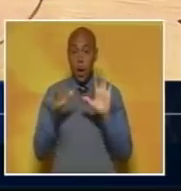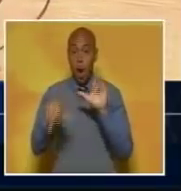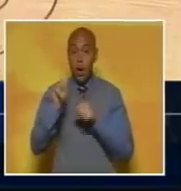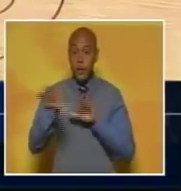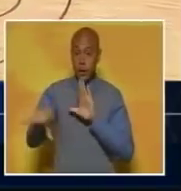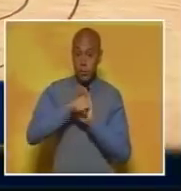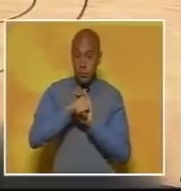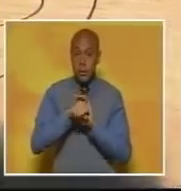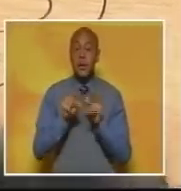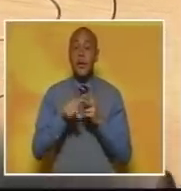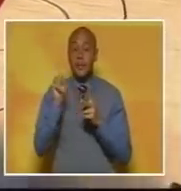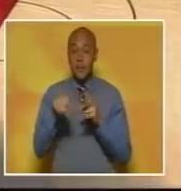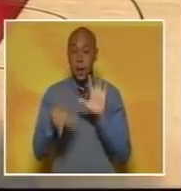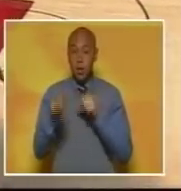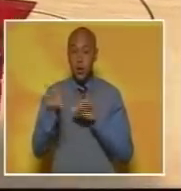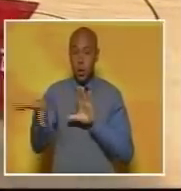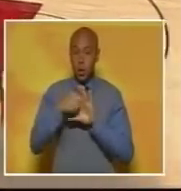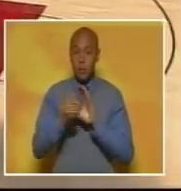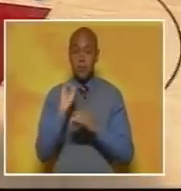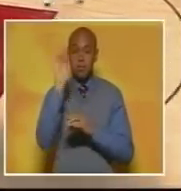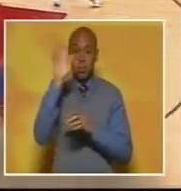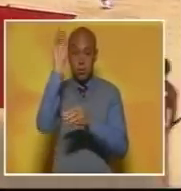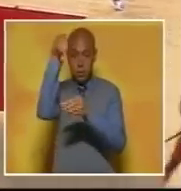de balón y 12 pases para canasta.